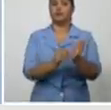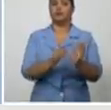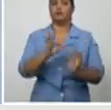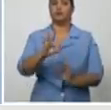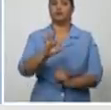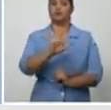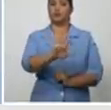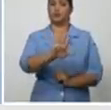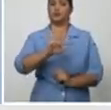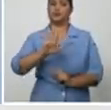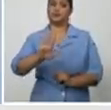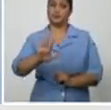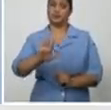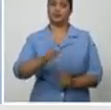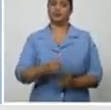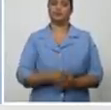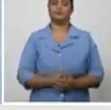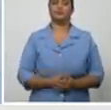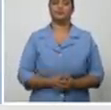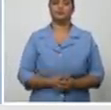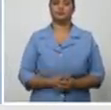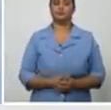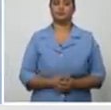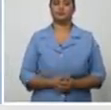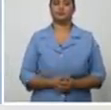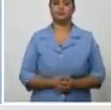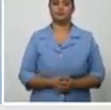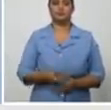3.855, en vigilancia